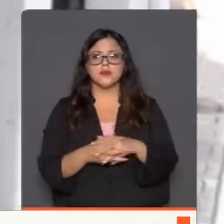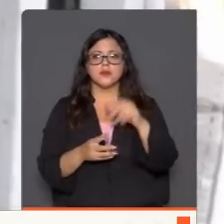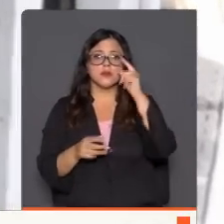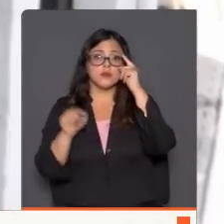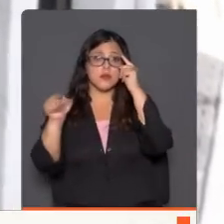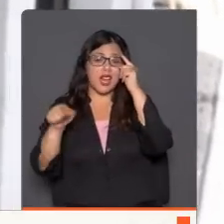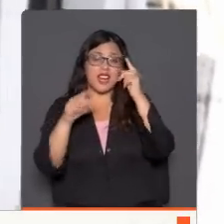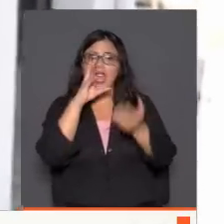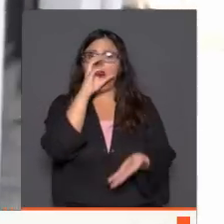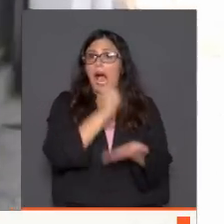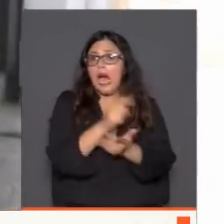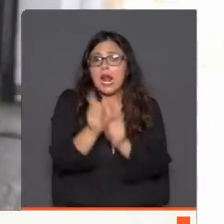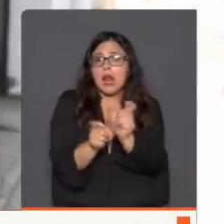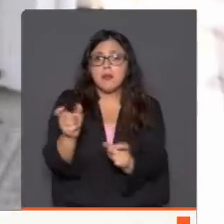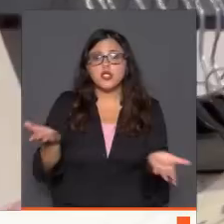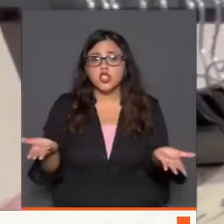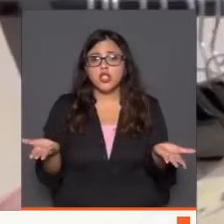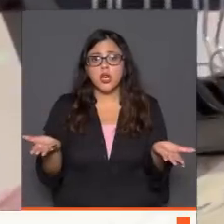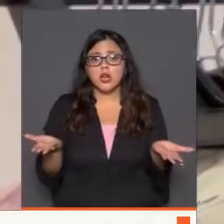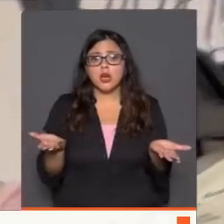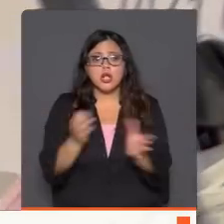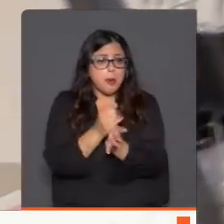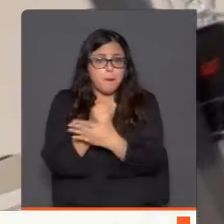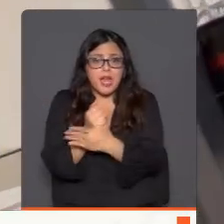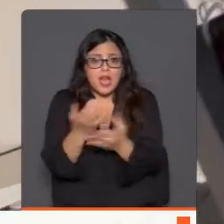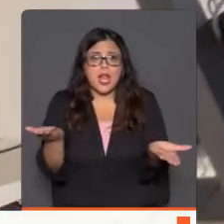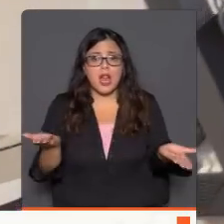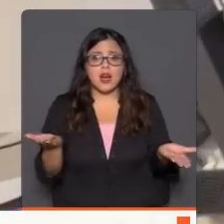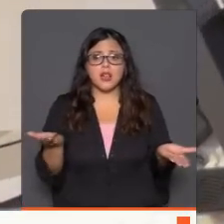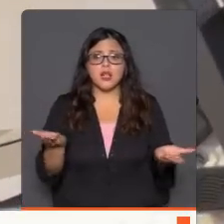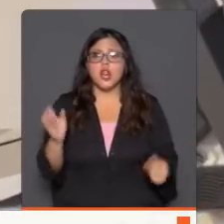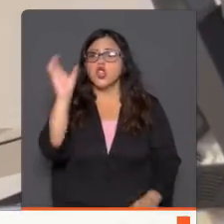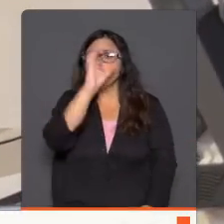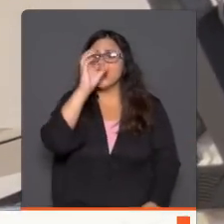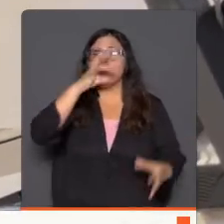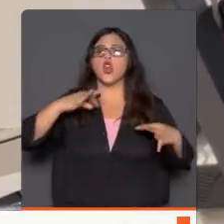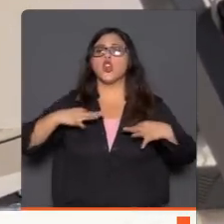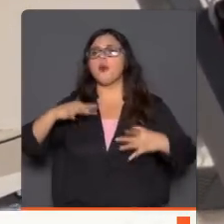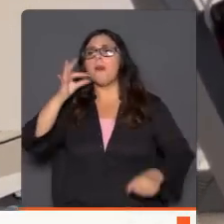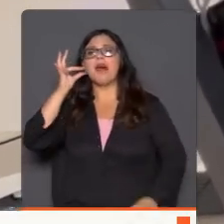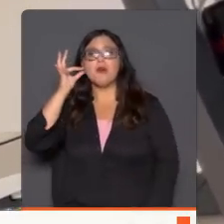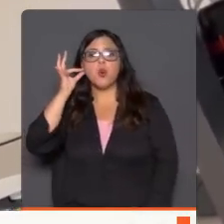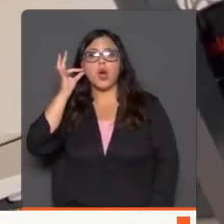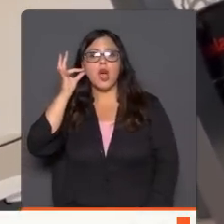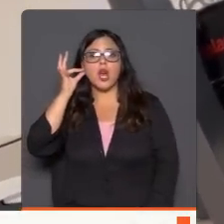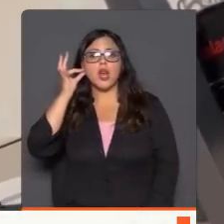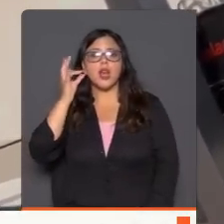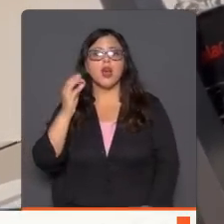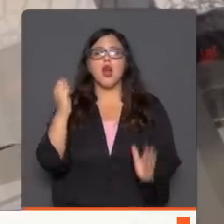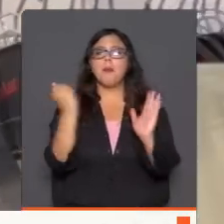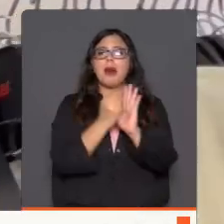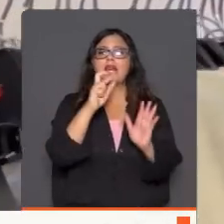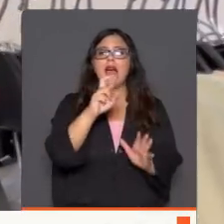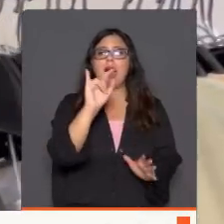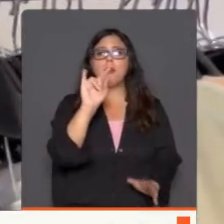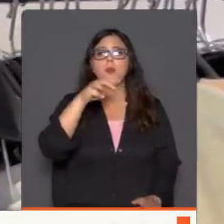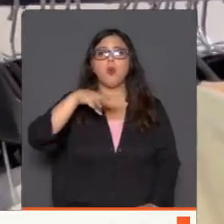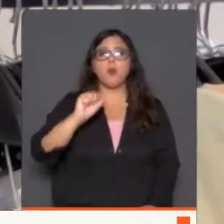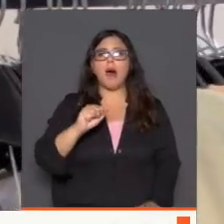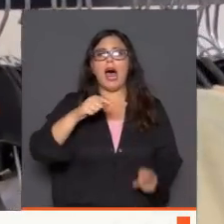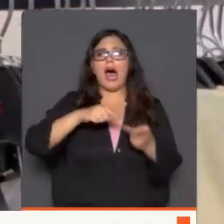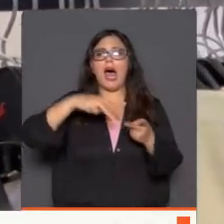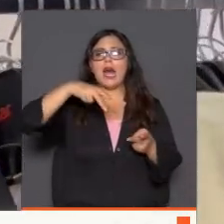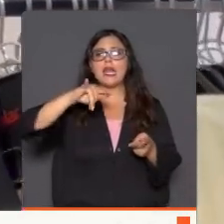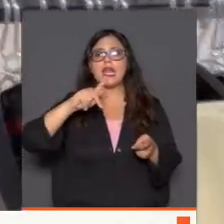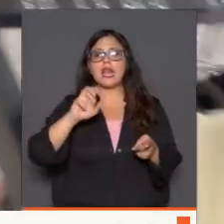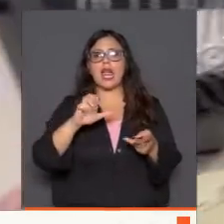gente. Eso es un engaño, ¿sí o no? Están buscando ropa para mujer. Puma, Nike o Adidas. Mira, todo lo que es